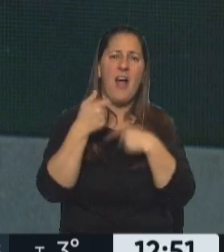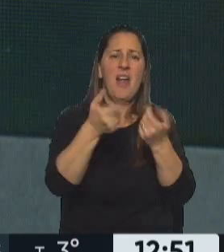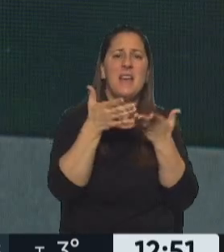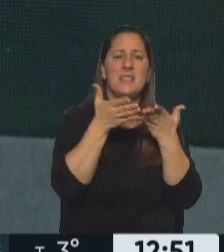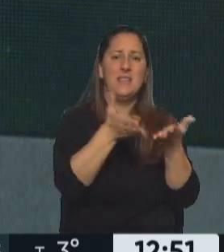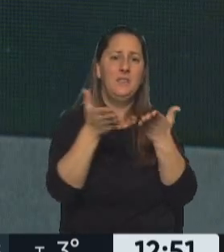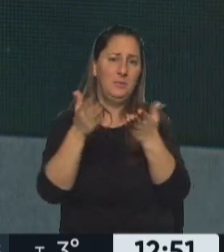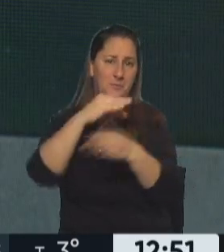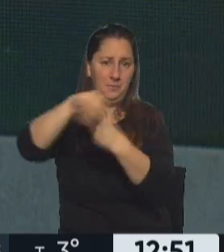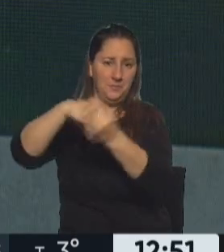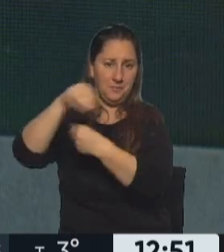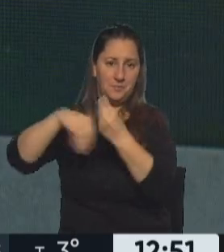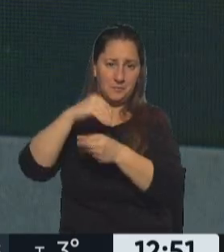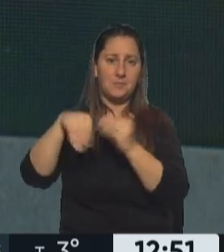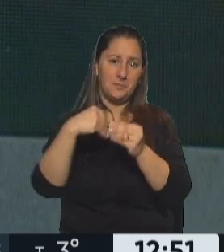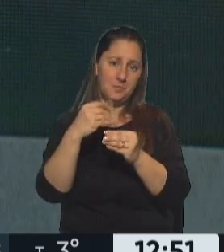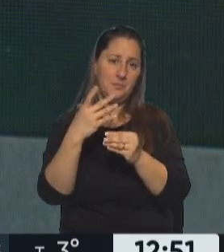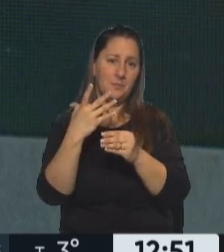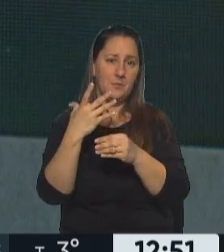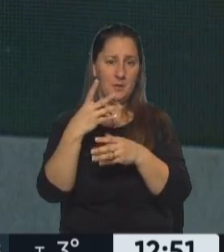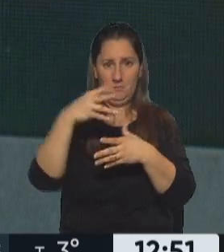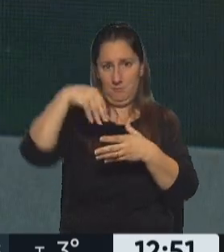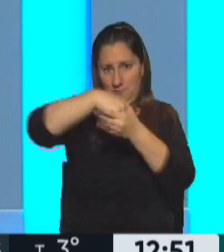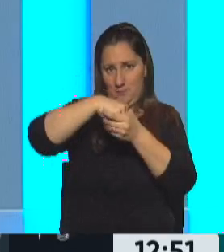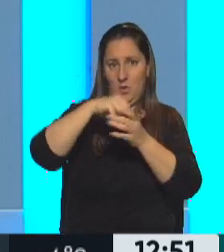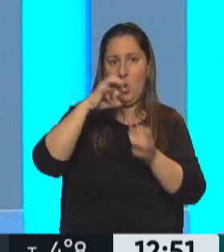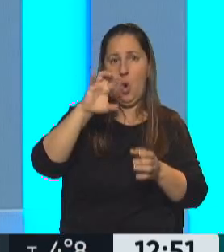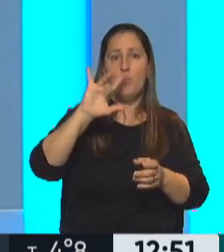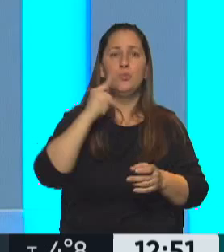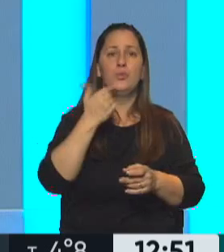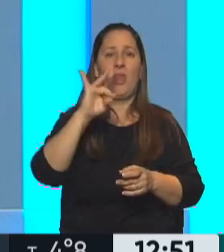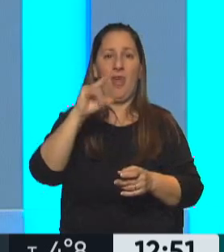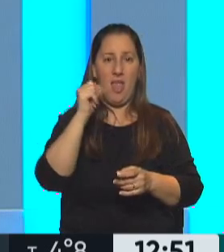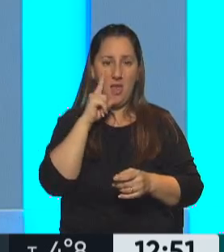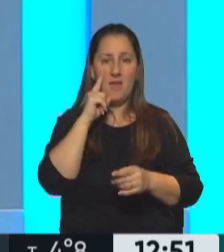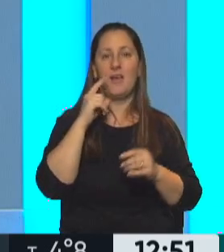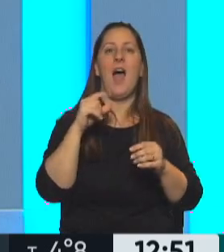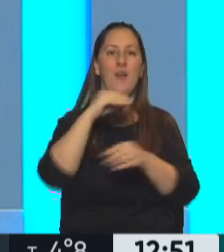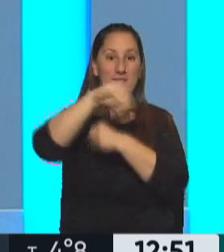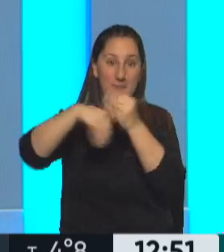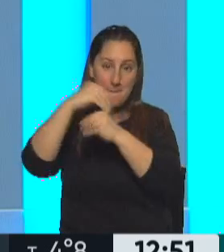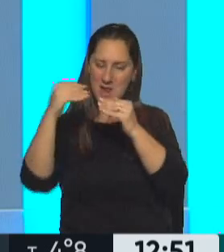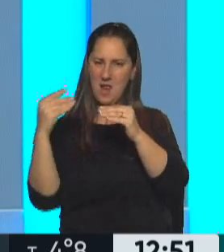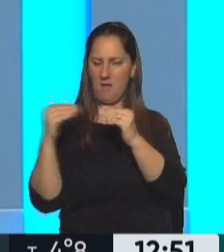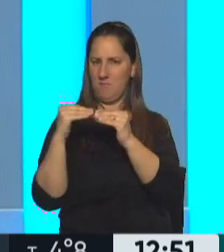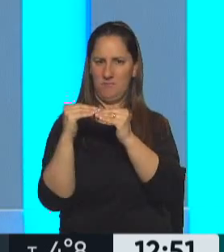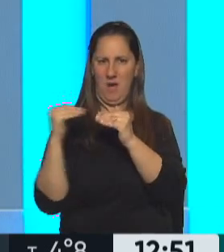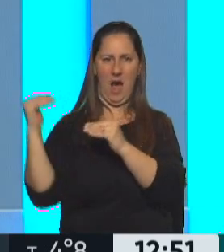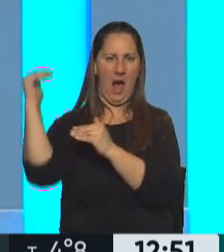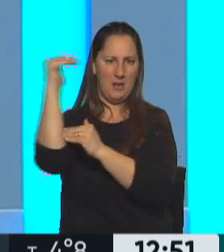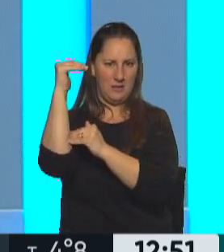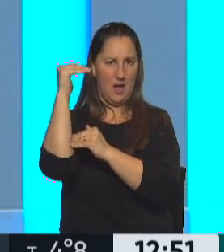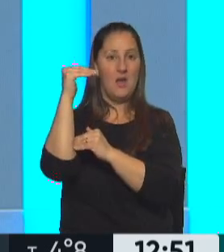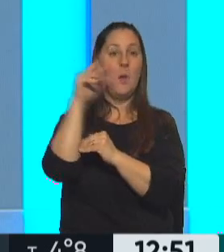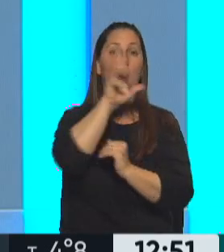para famili Que supongo también integraban el opus eran las familias de la jerarquía más alta donde iban a